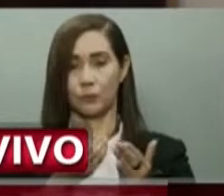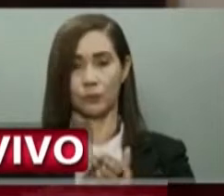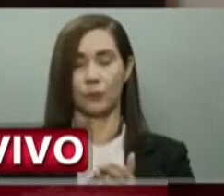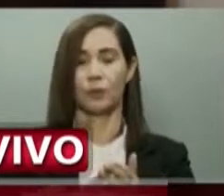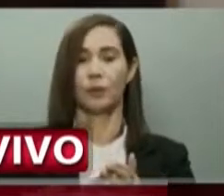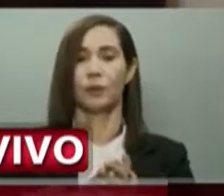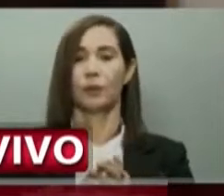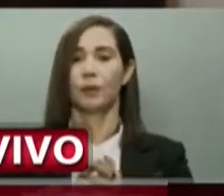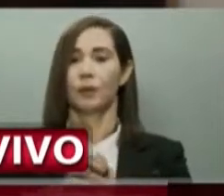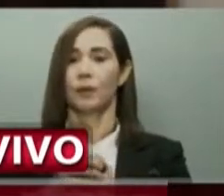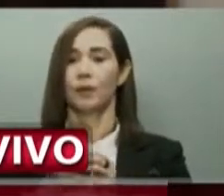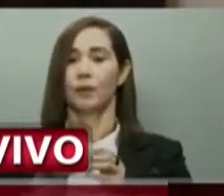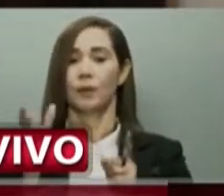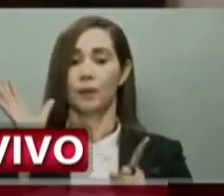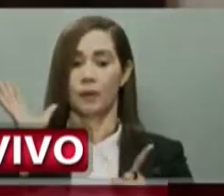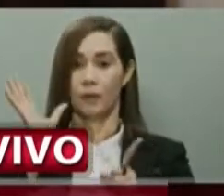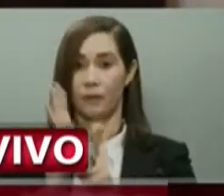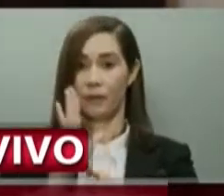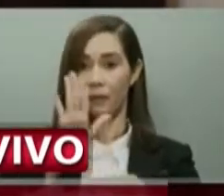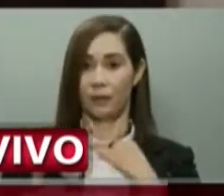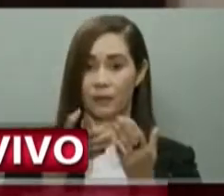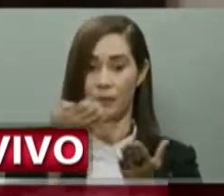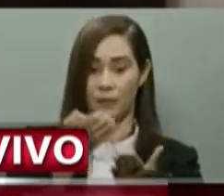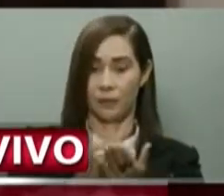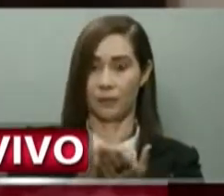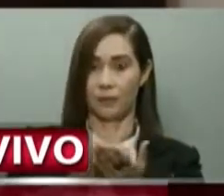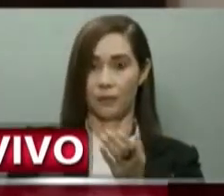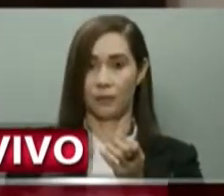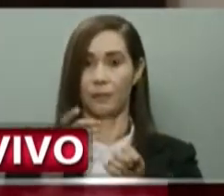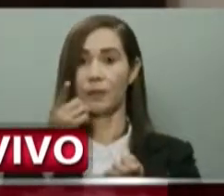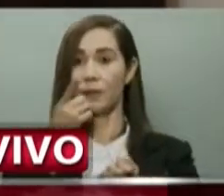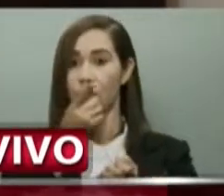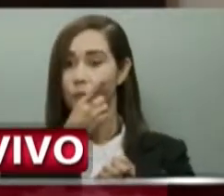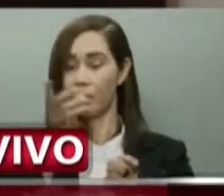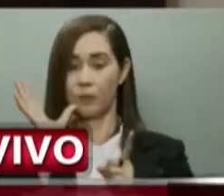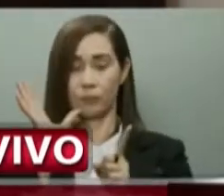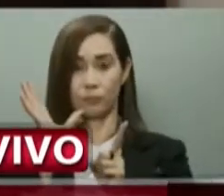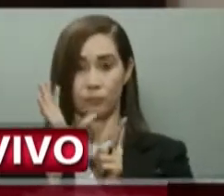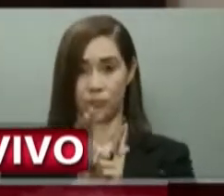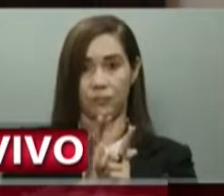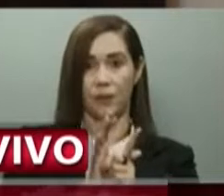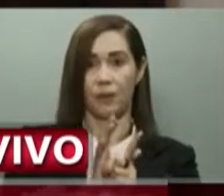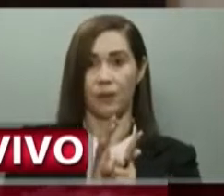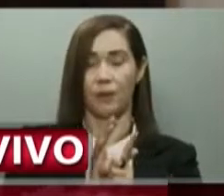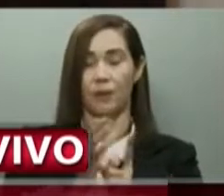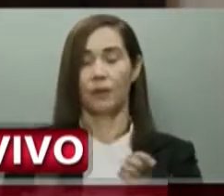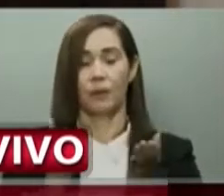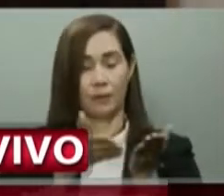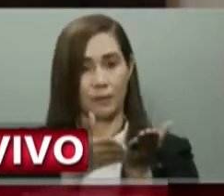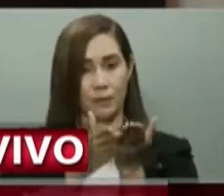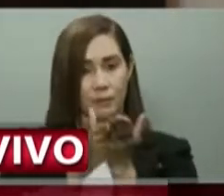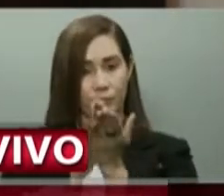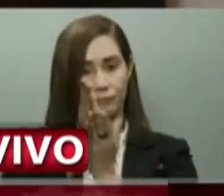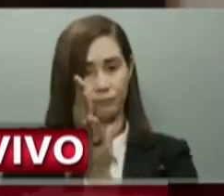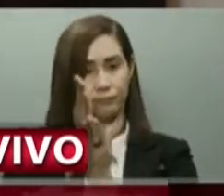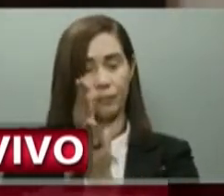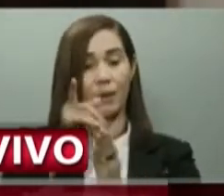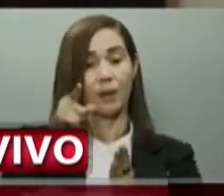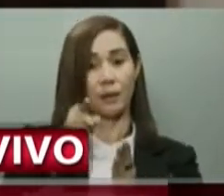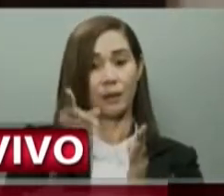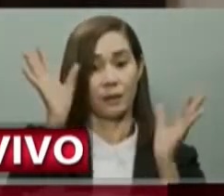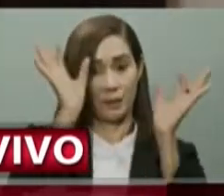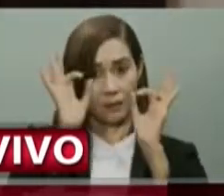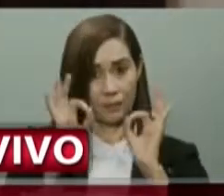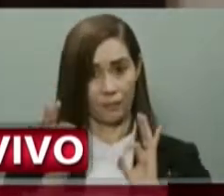afectan a toda la economía dominicana. Lo afecta de manera transversal. Así